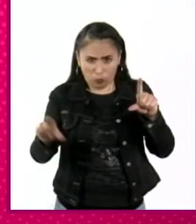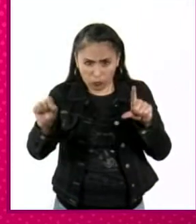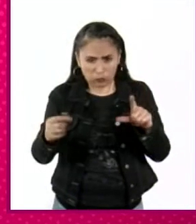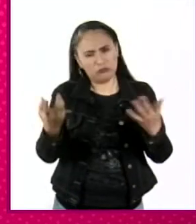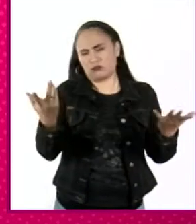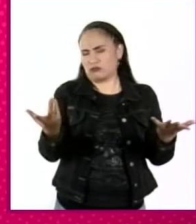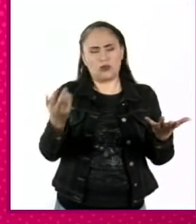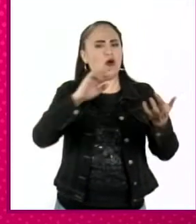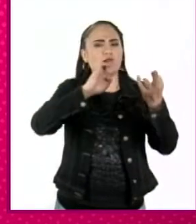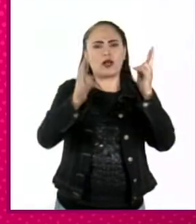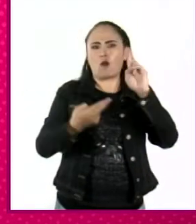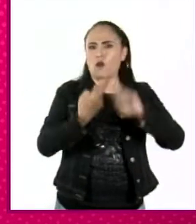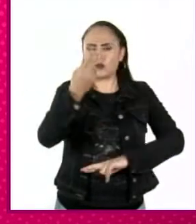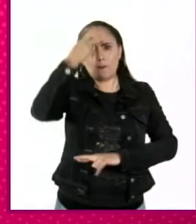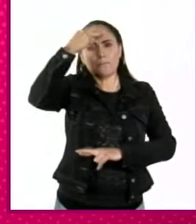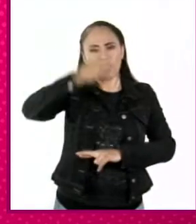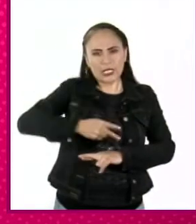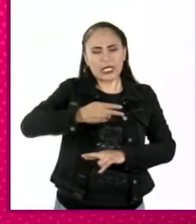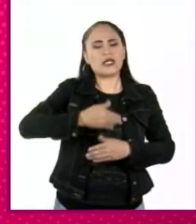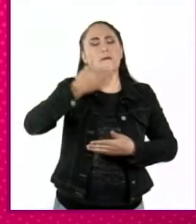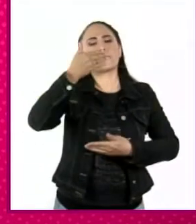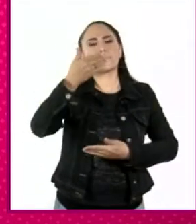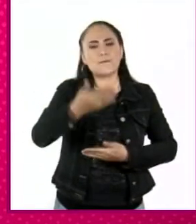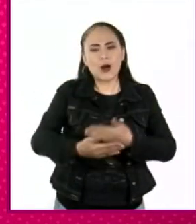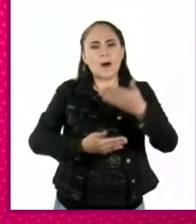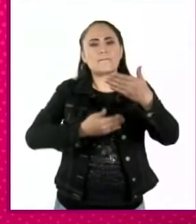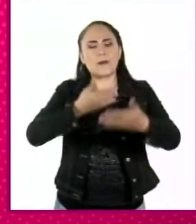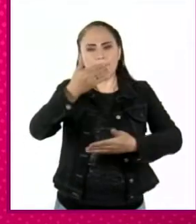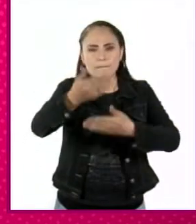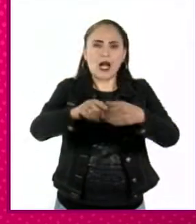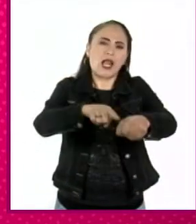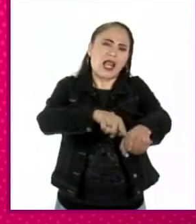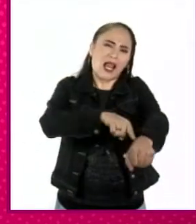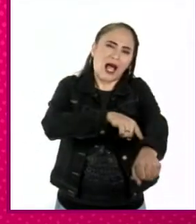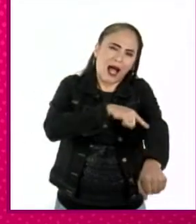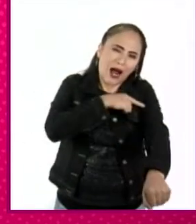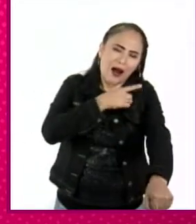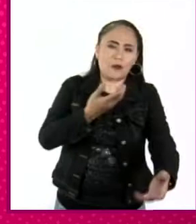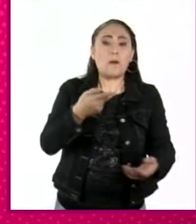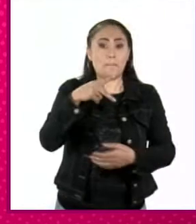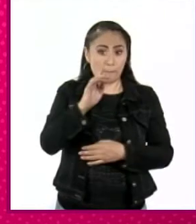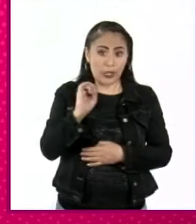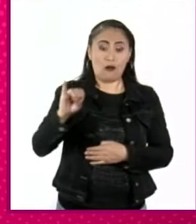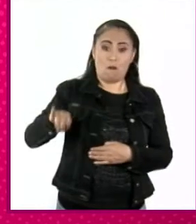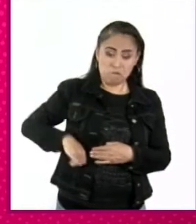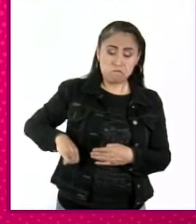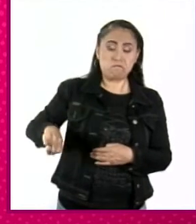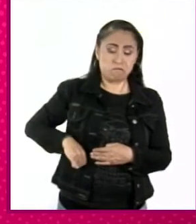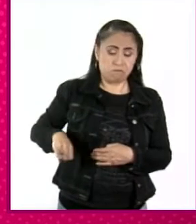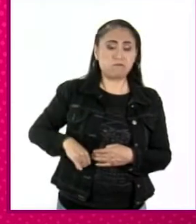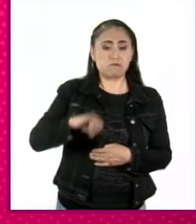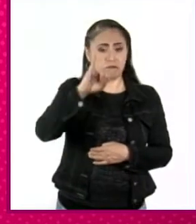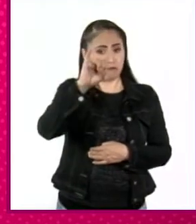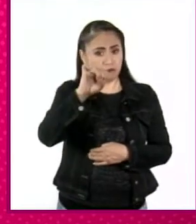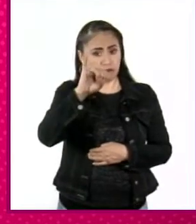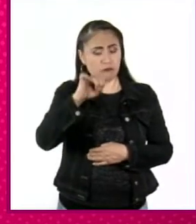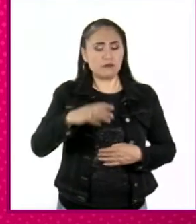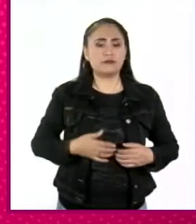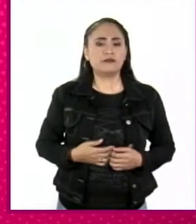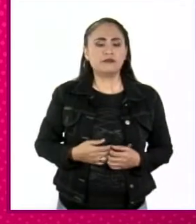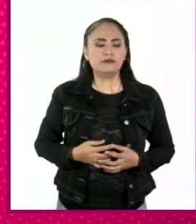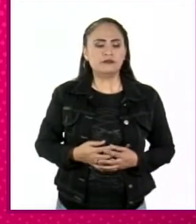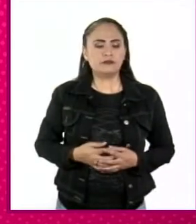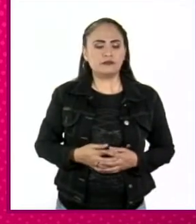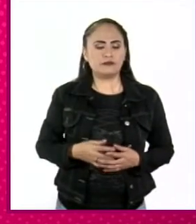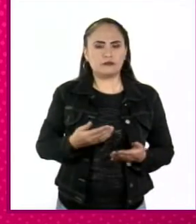Mexicana es un proceso largo, es un proceso muy interesante, que en general se cree que